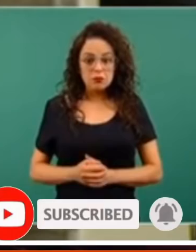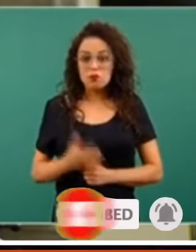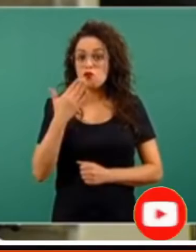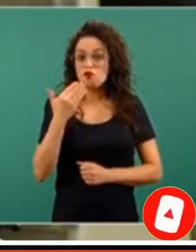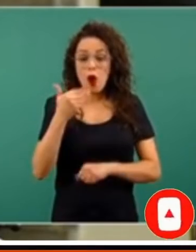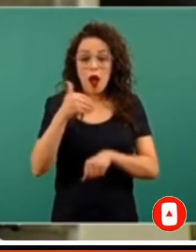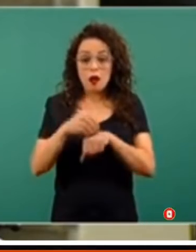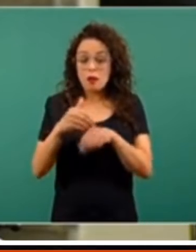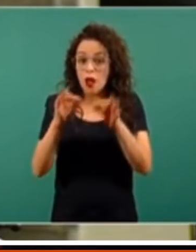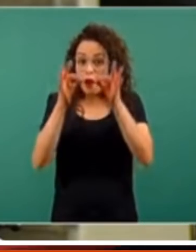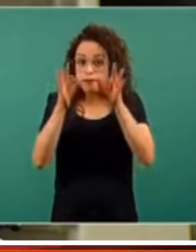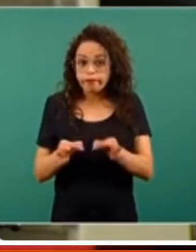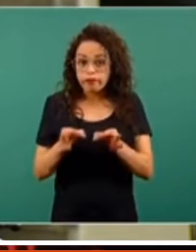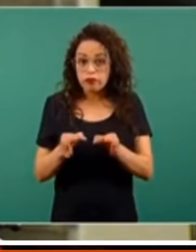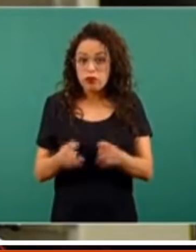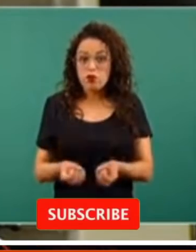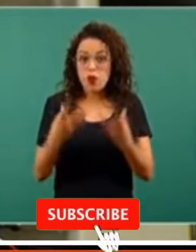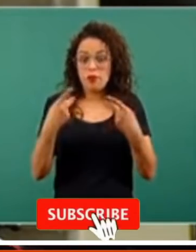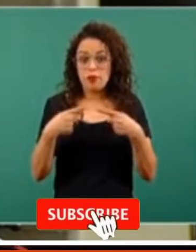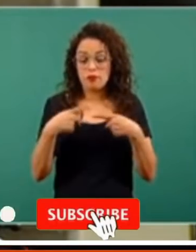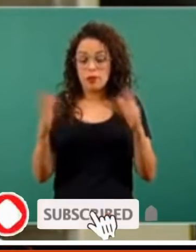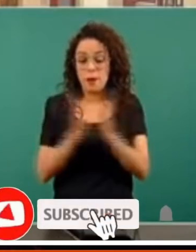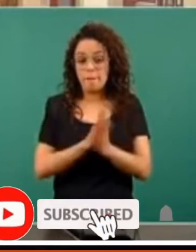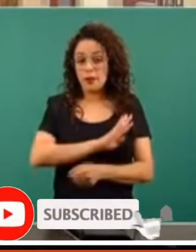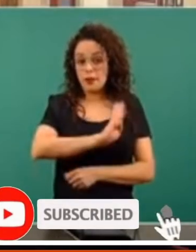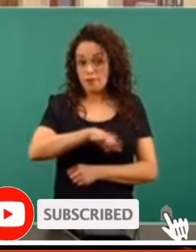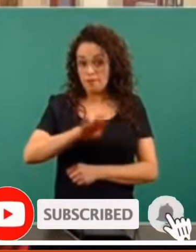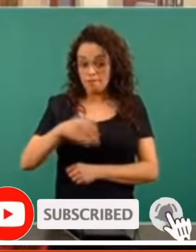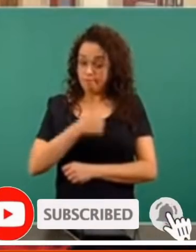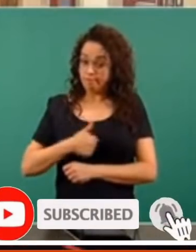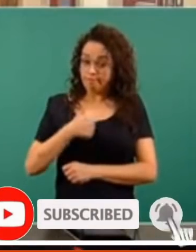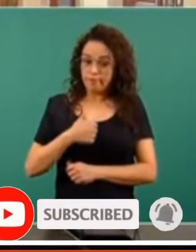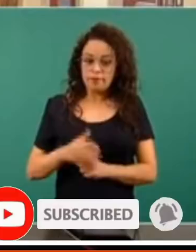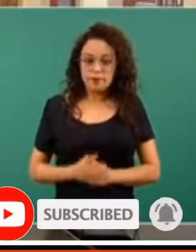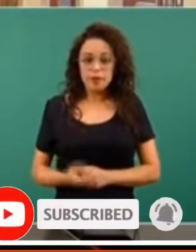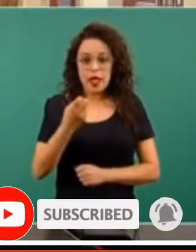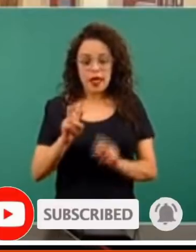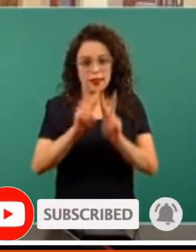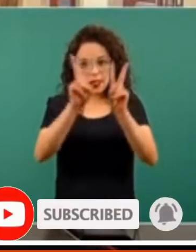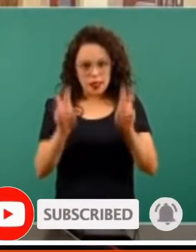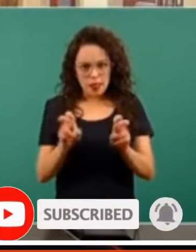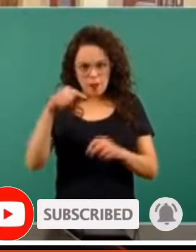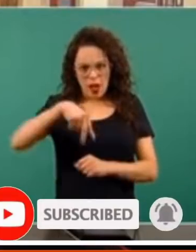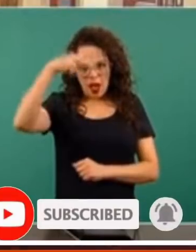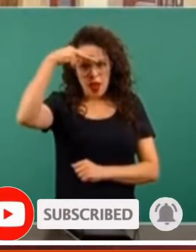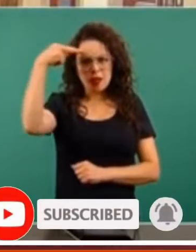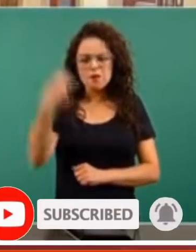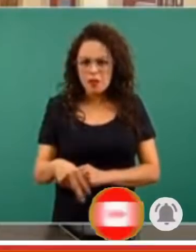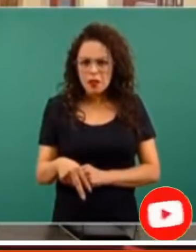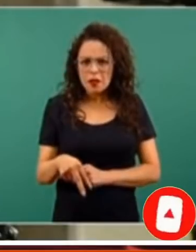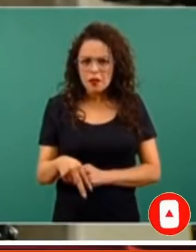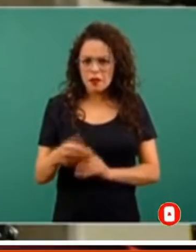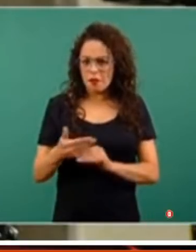exacta de cuántos han perdido la batalla contra esta enfermedad. Sobre ese tema, doctor, en México llegaron hace